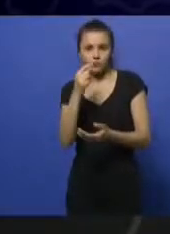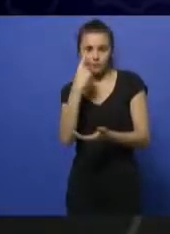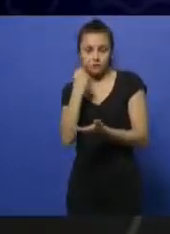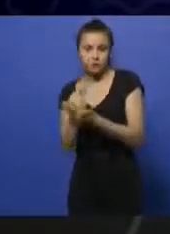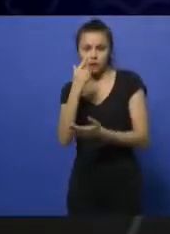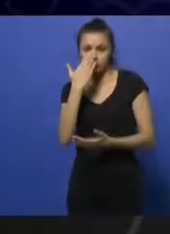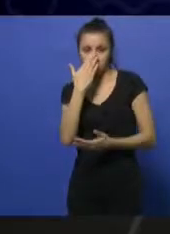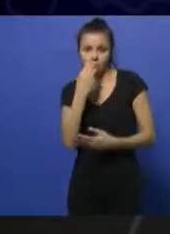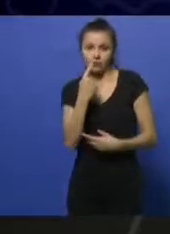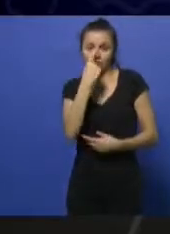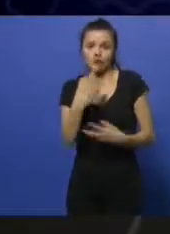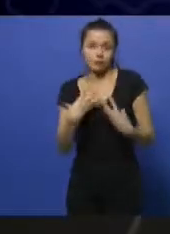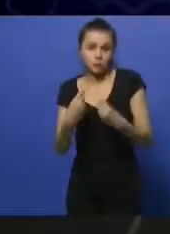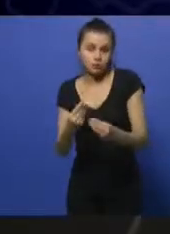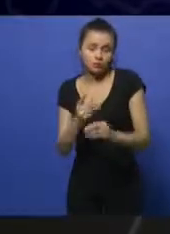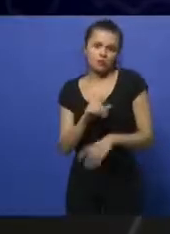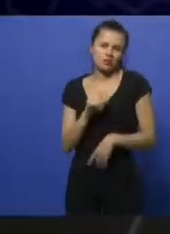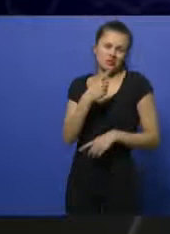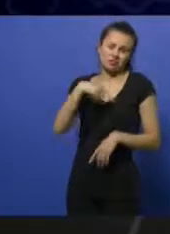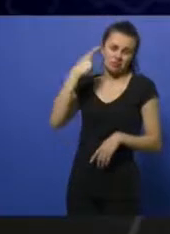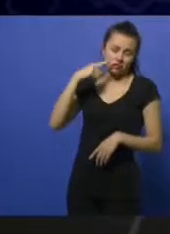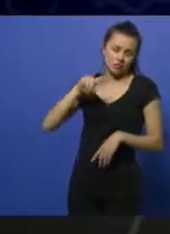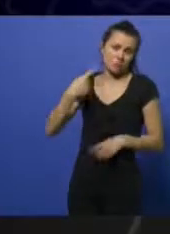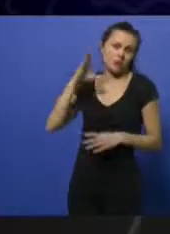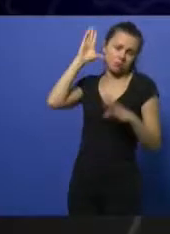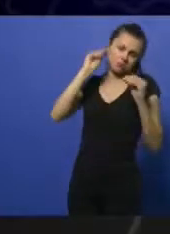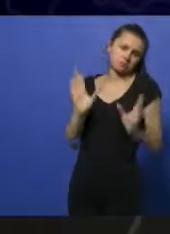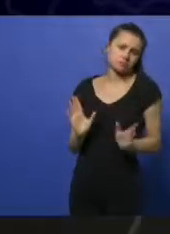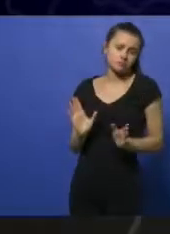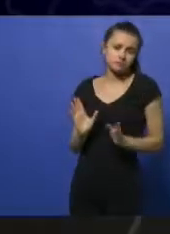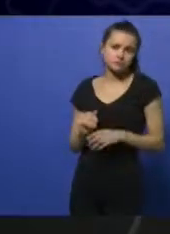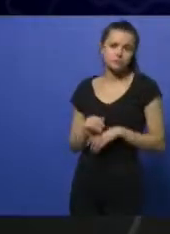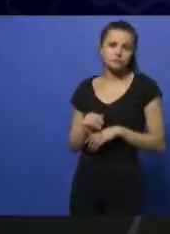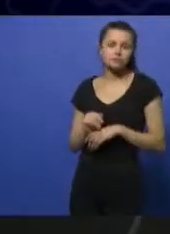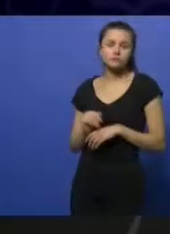después van y se olvidan que nos representan a todos. Uh-huh.